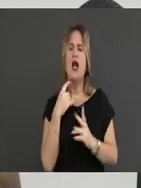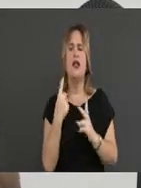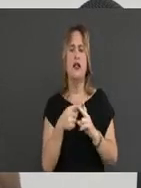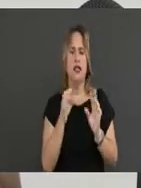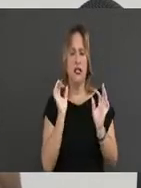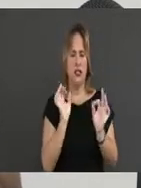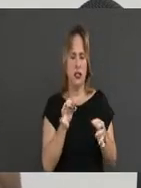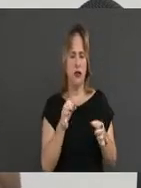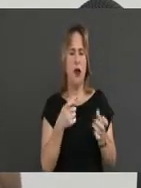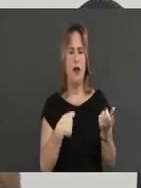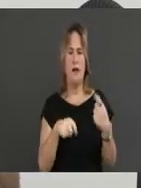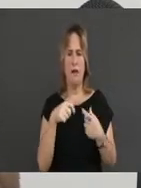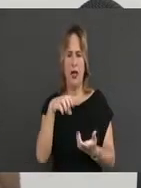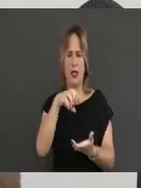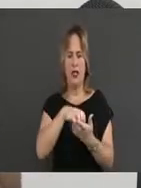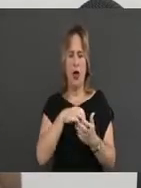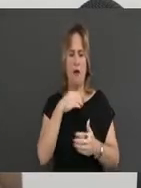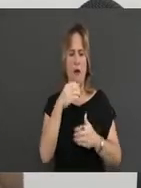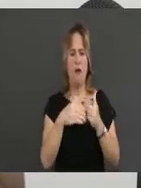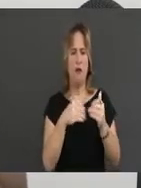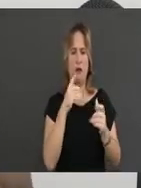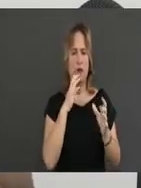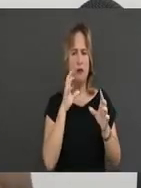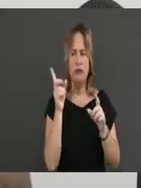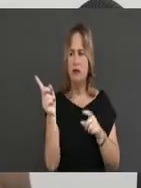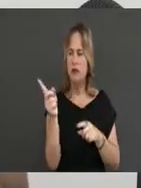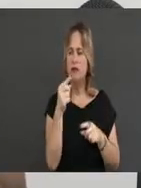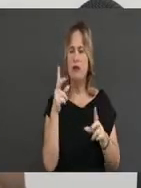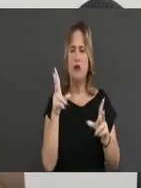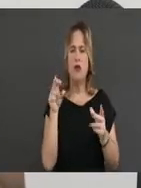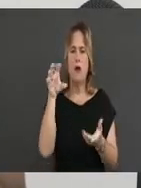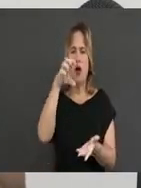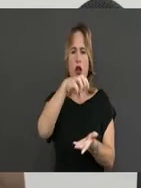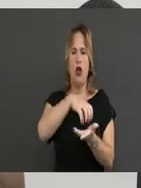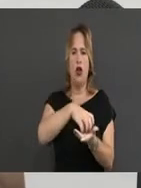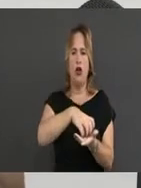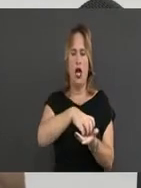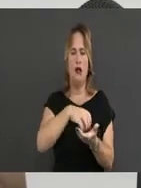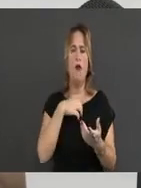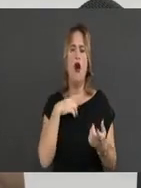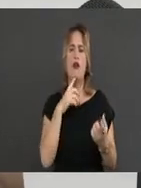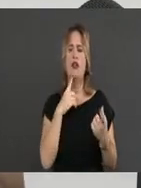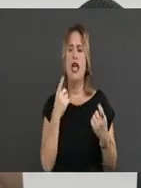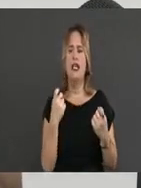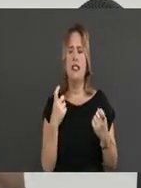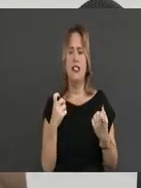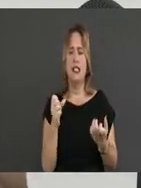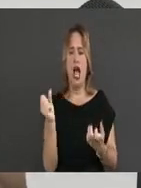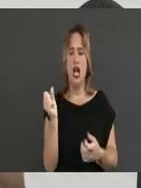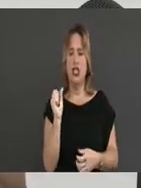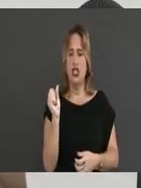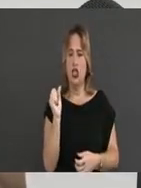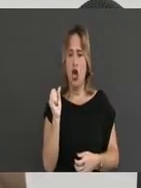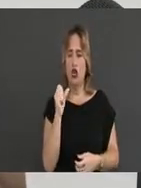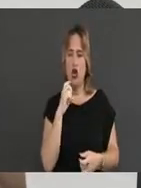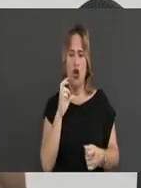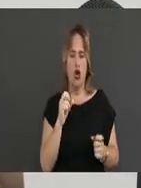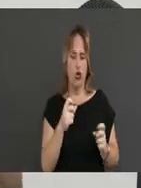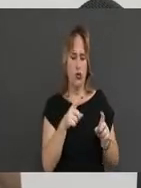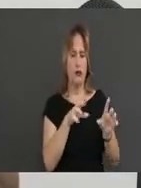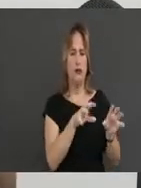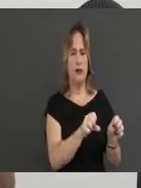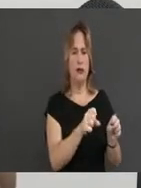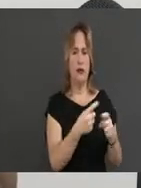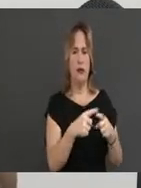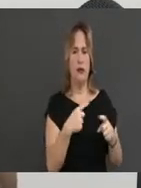seguimos con el proceso de identificar nuevos locales. Necesitábamos en Songo un local, se identificó, pero